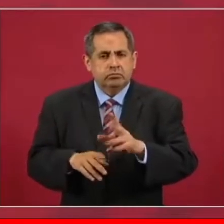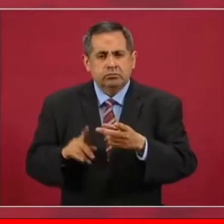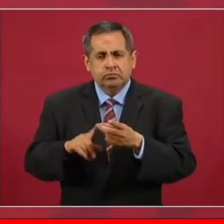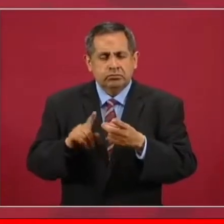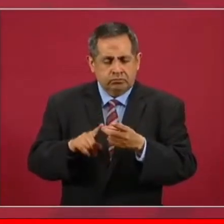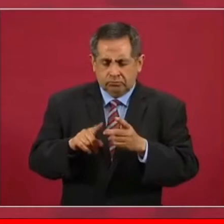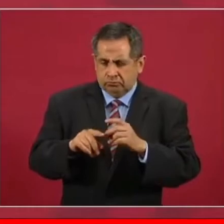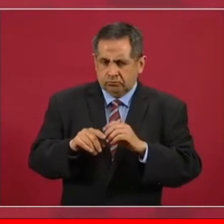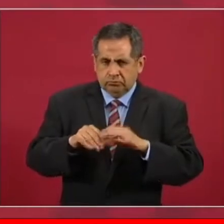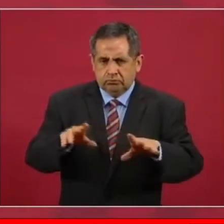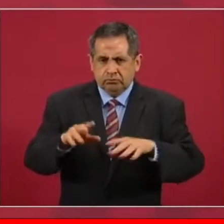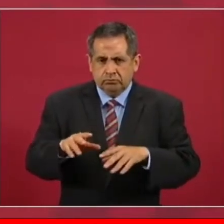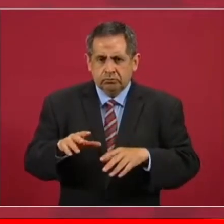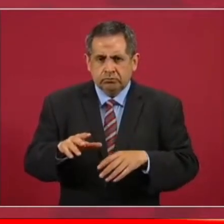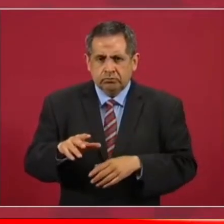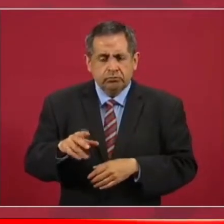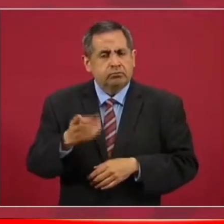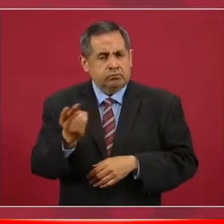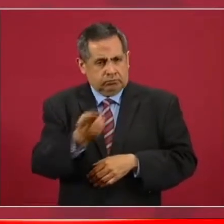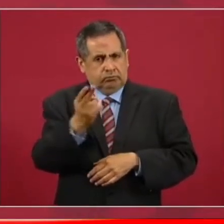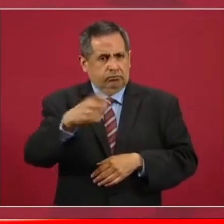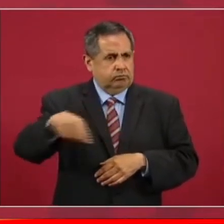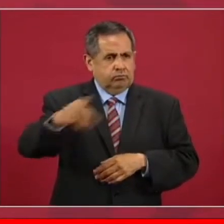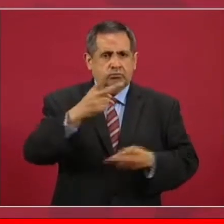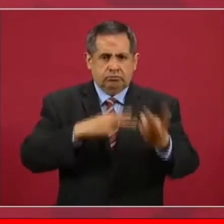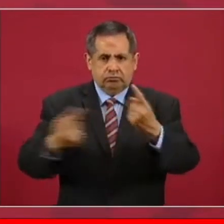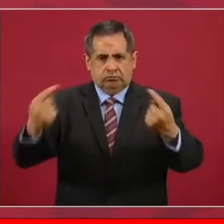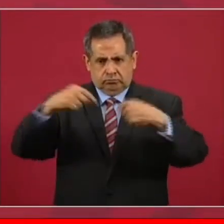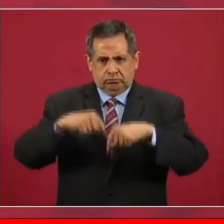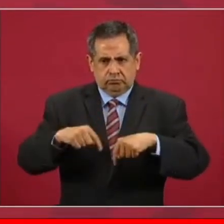donde van a estar ustedes,